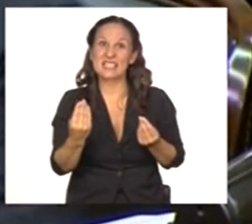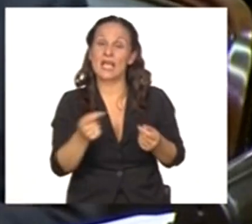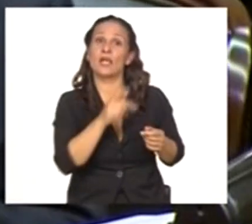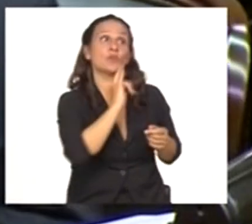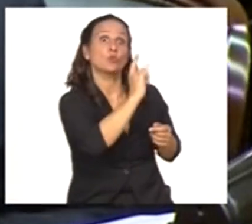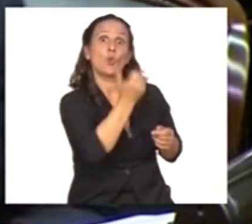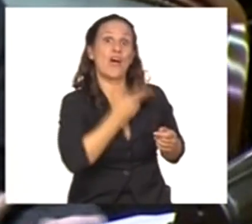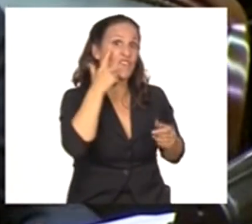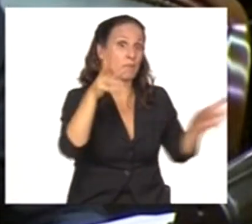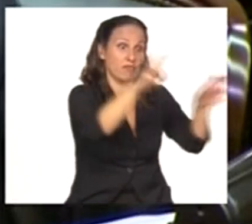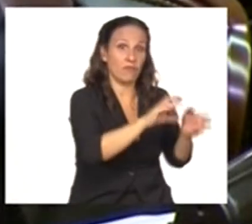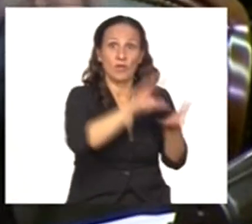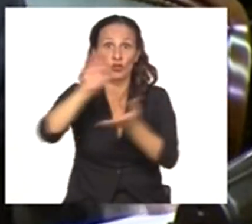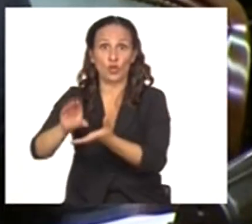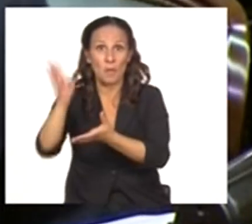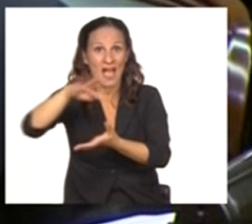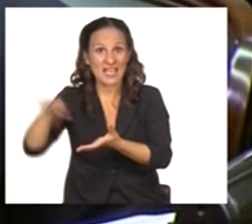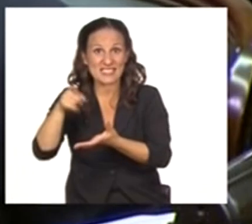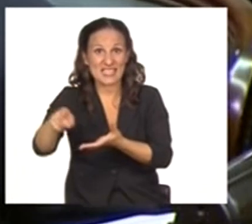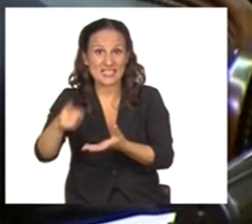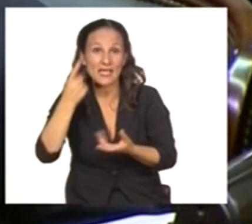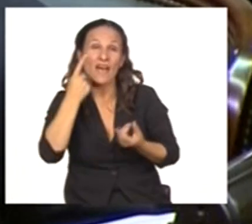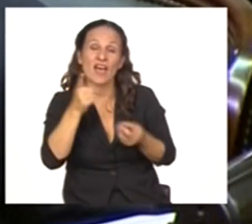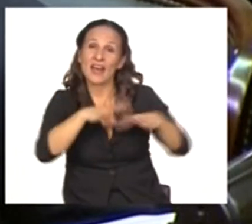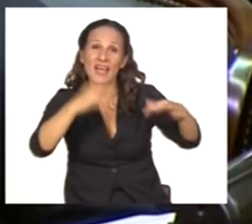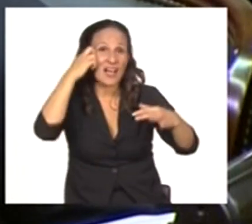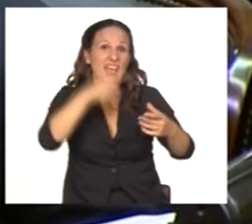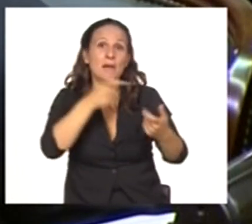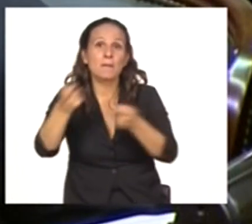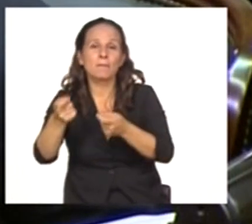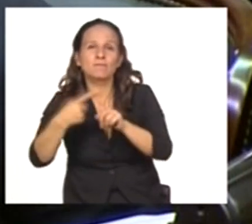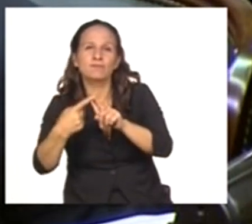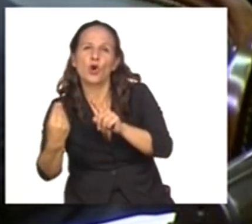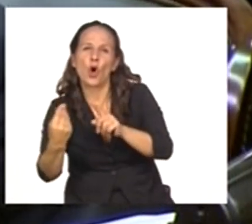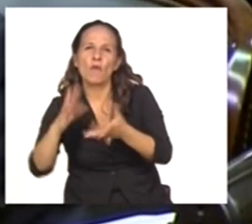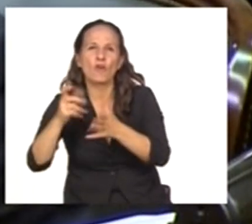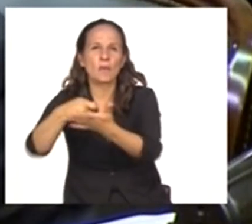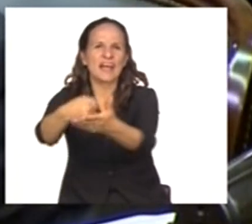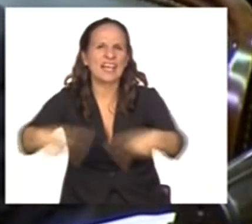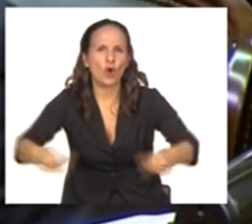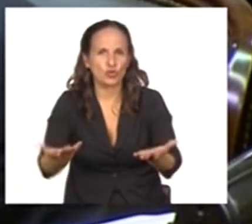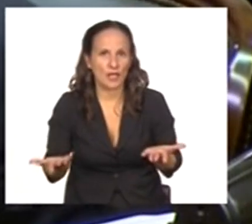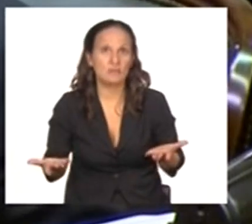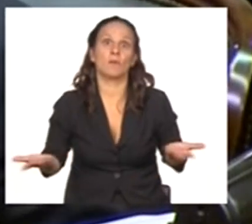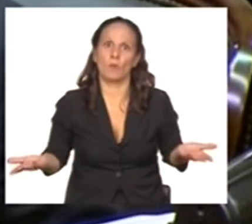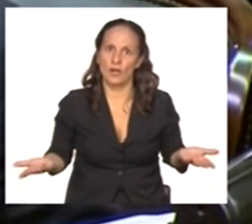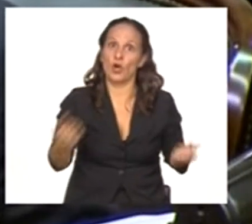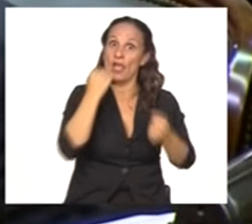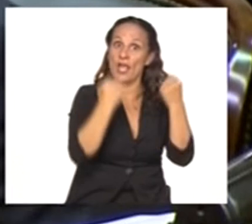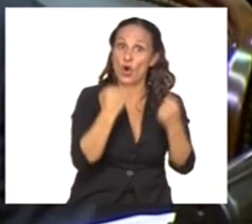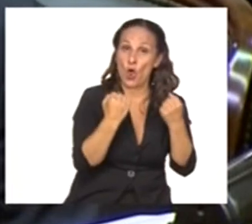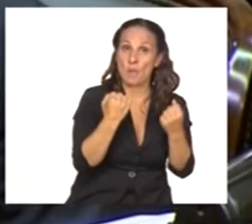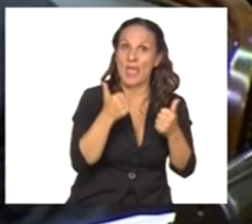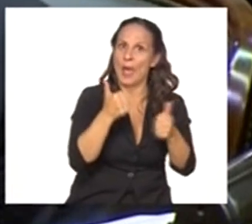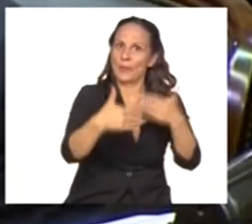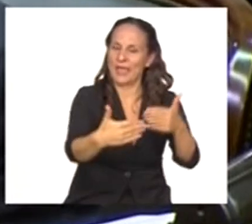AFIP y tratar de determinar derechos que configura un parlamento. Acá o funciona la economía o funciona el sistema